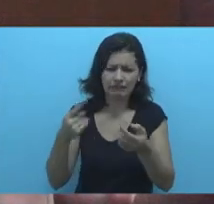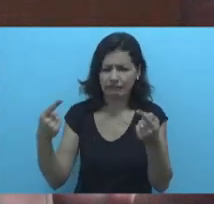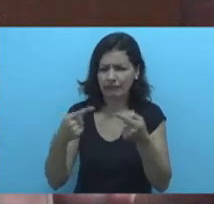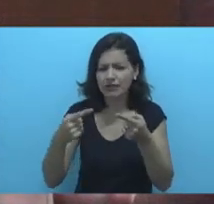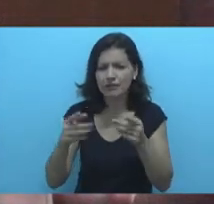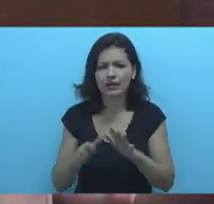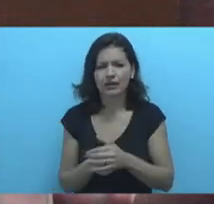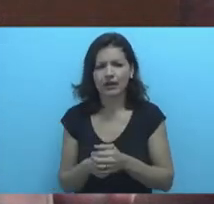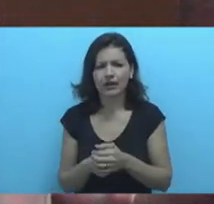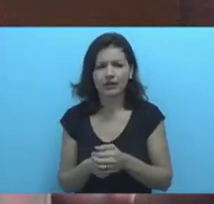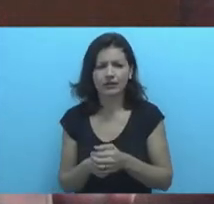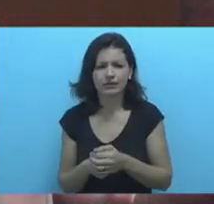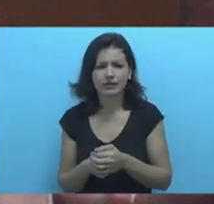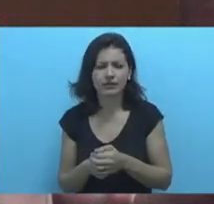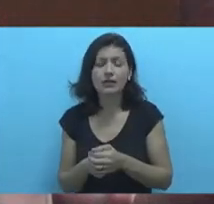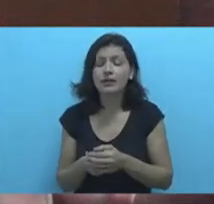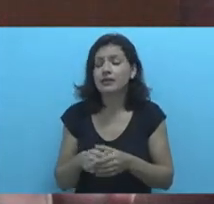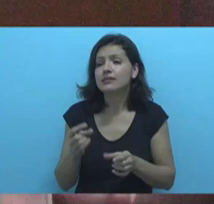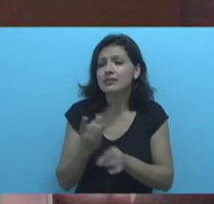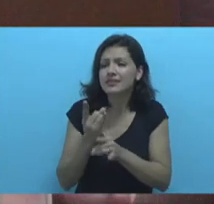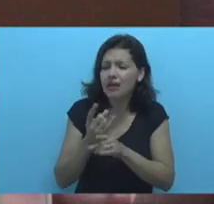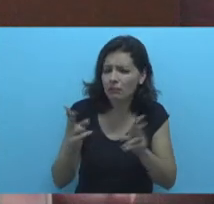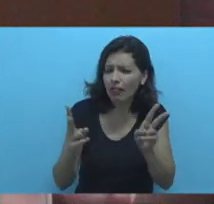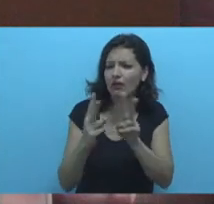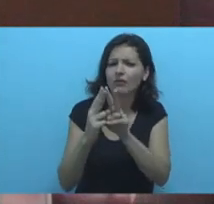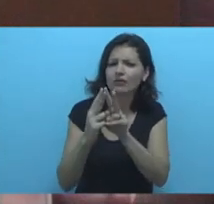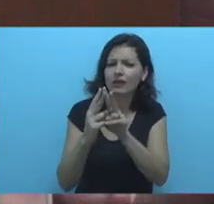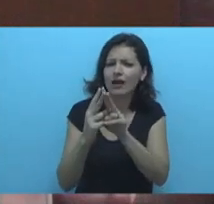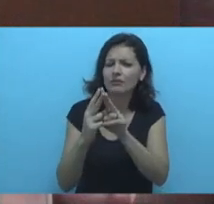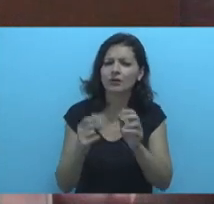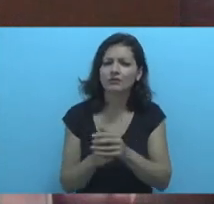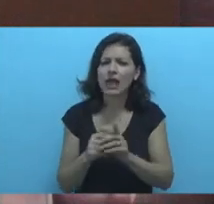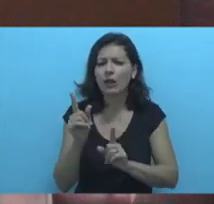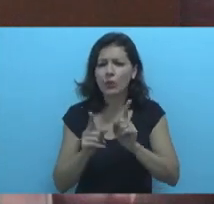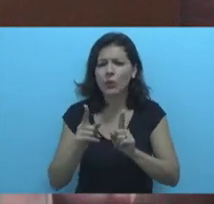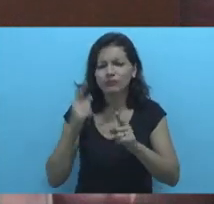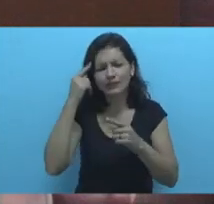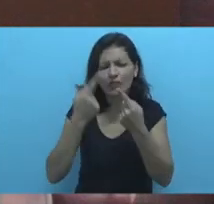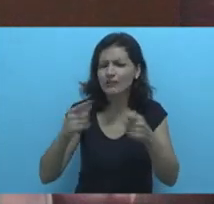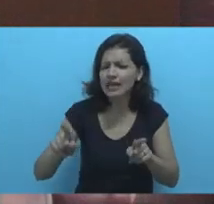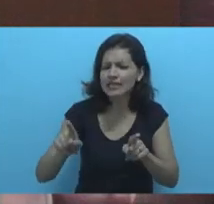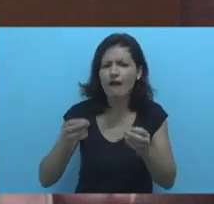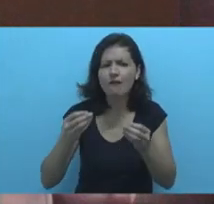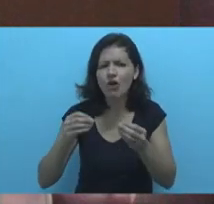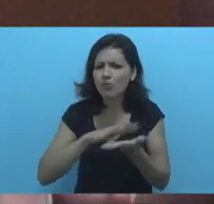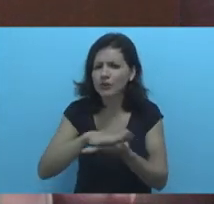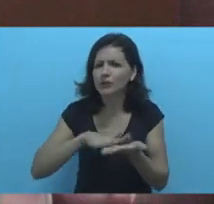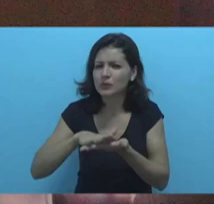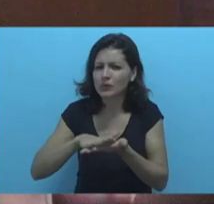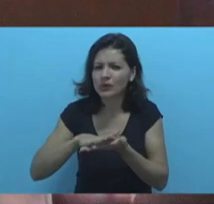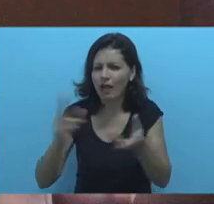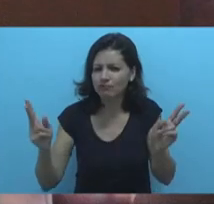con el gobernador, nos encontramos, no muchas veces, pero siempre cuando había alguna diferencia había un café de por medio. Y